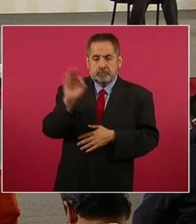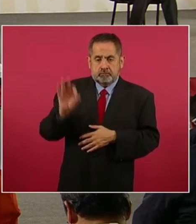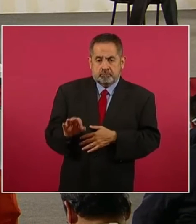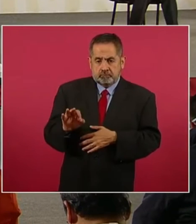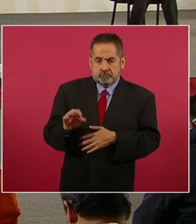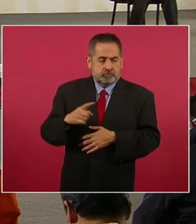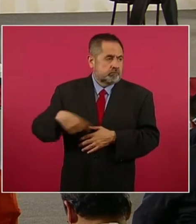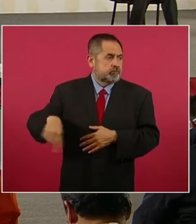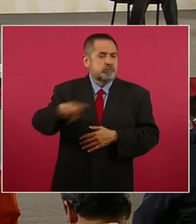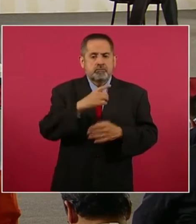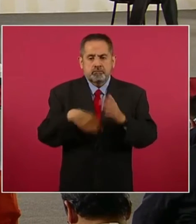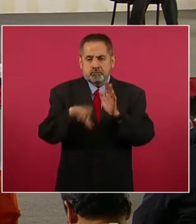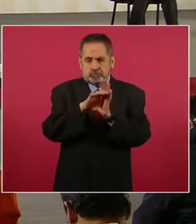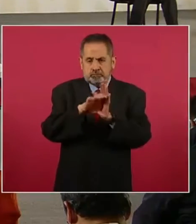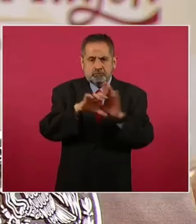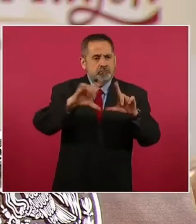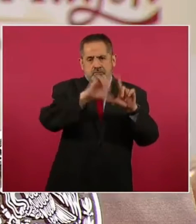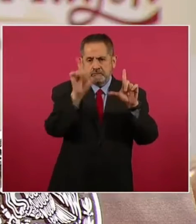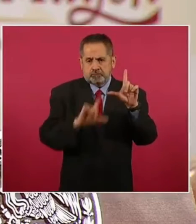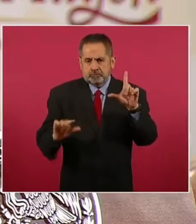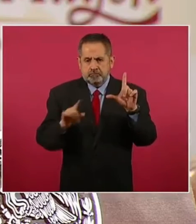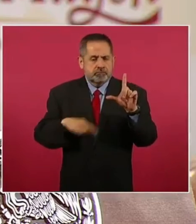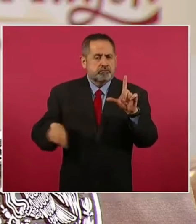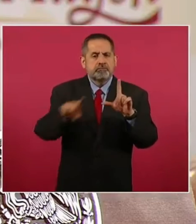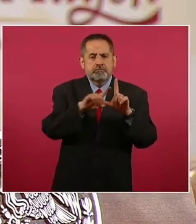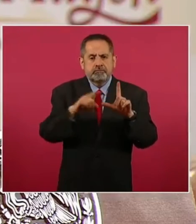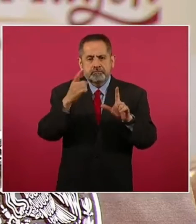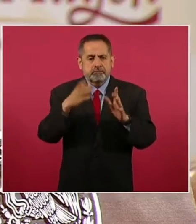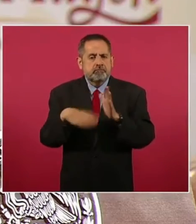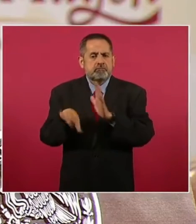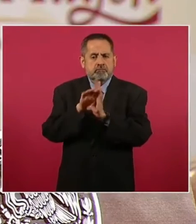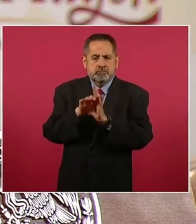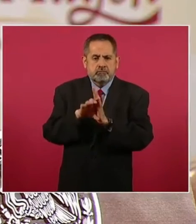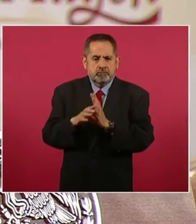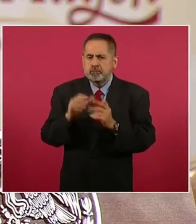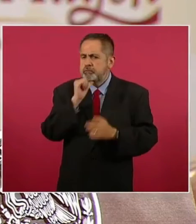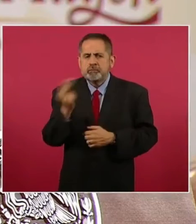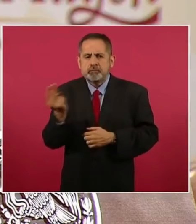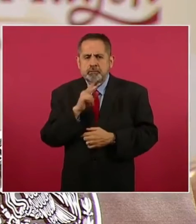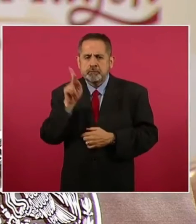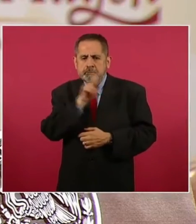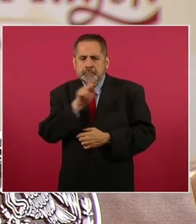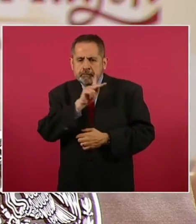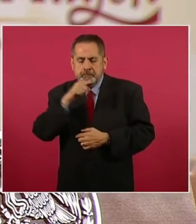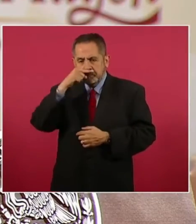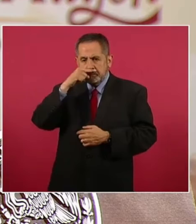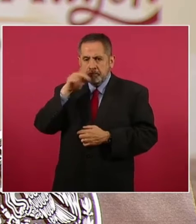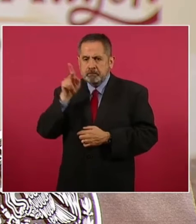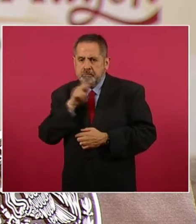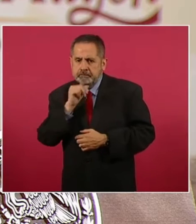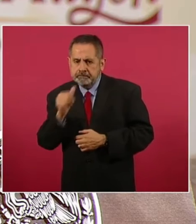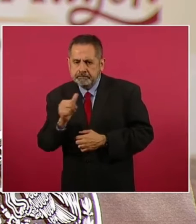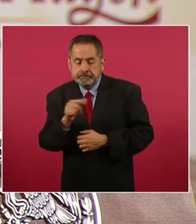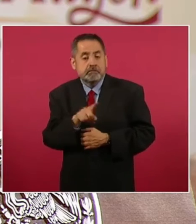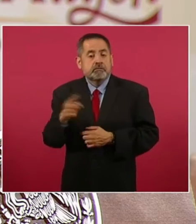promedio nacional de las unidades de las camas sin ventilador y 5% de las camas con